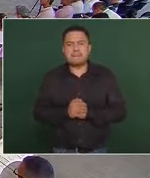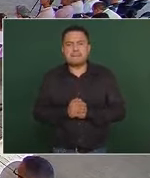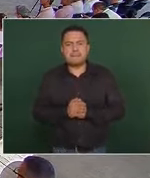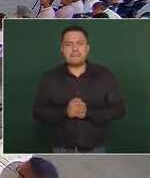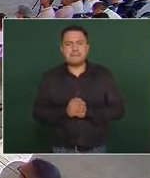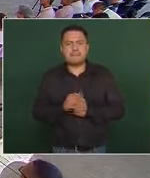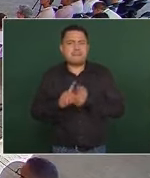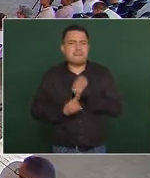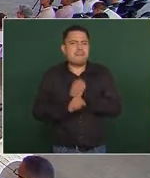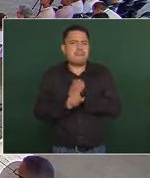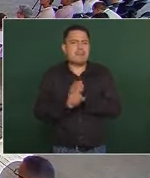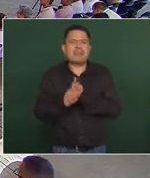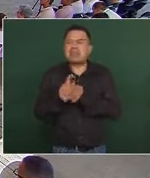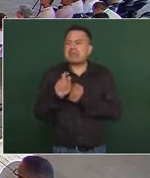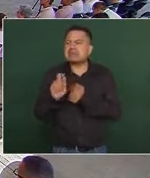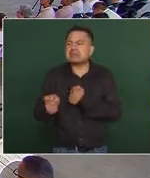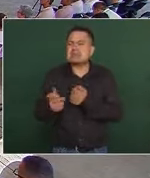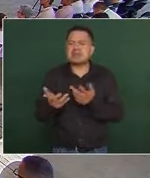resuelva,